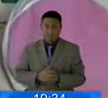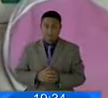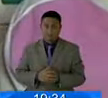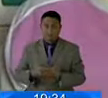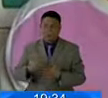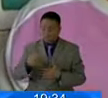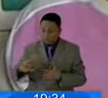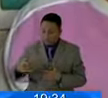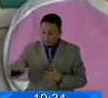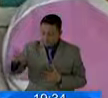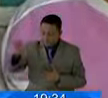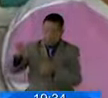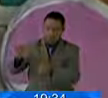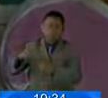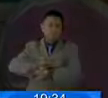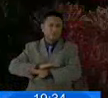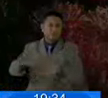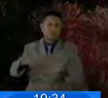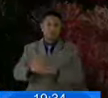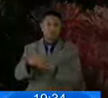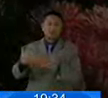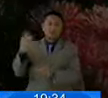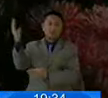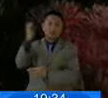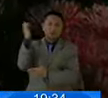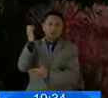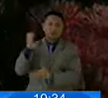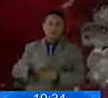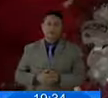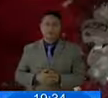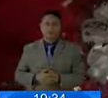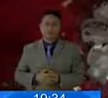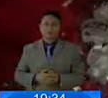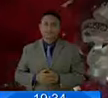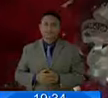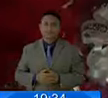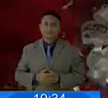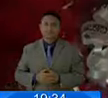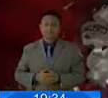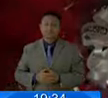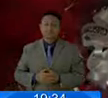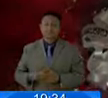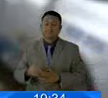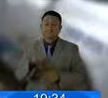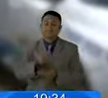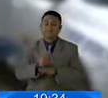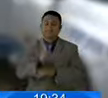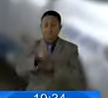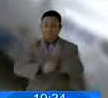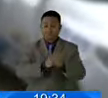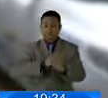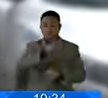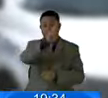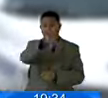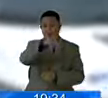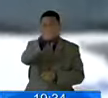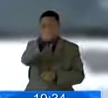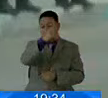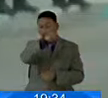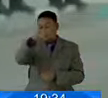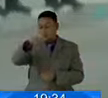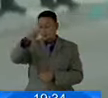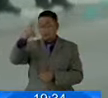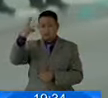ella le encontramos que estaba mal, esperamos la ambulancia. Así es, en Ecuador desde el 2014 al 2016 se